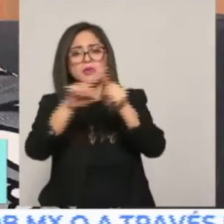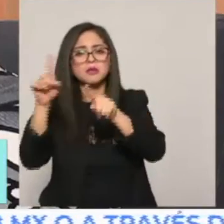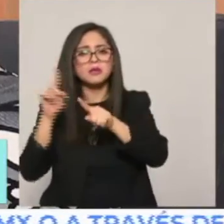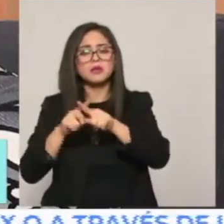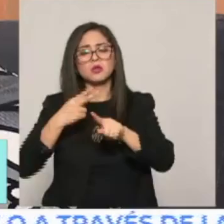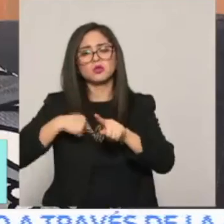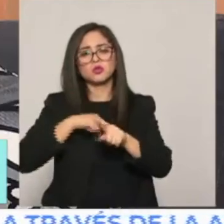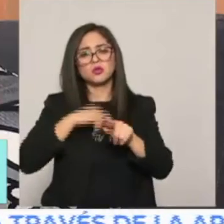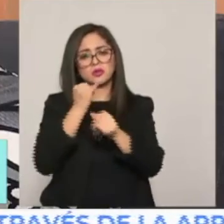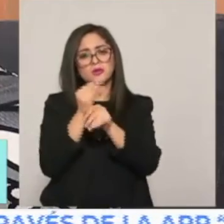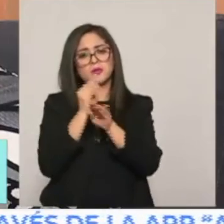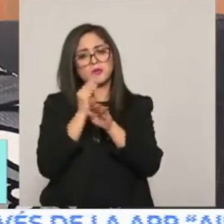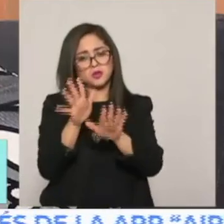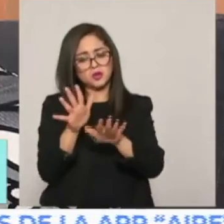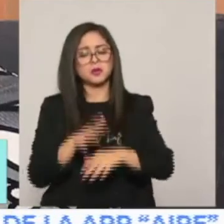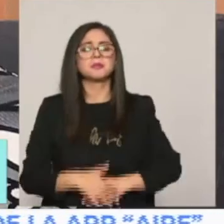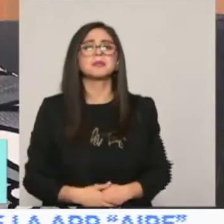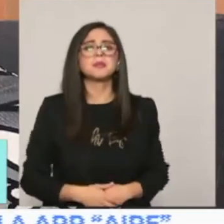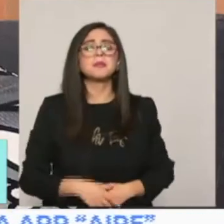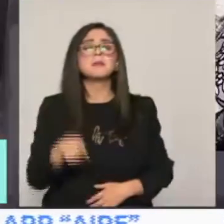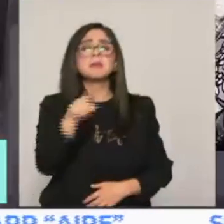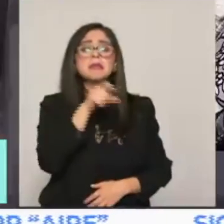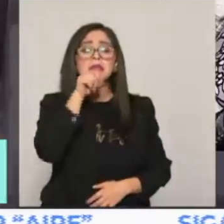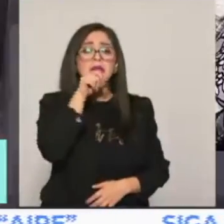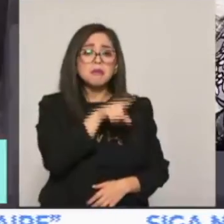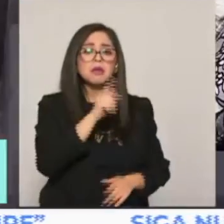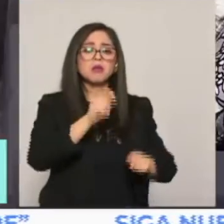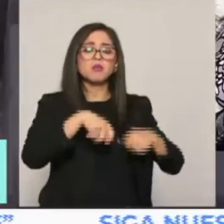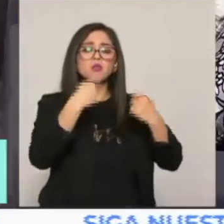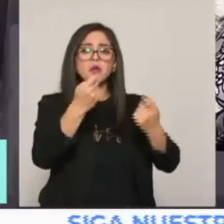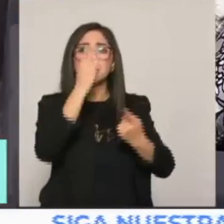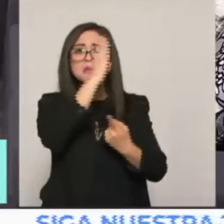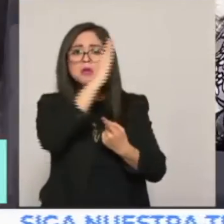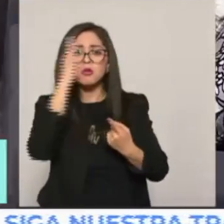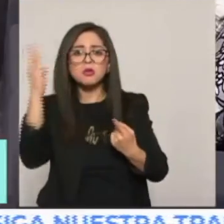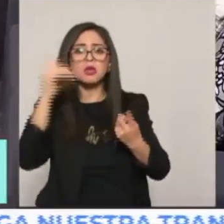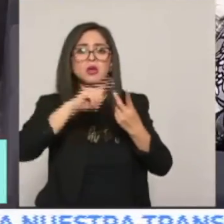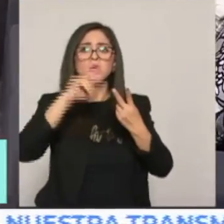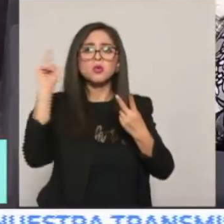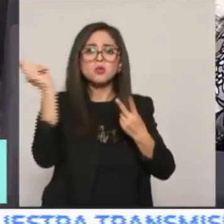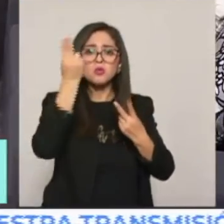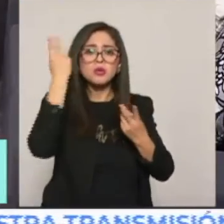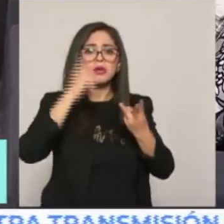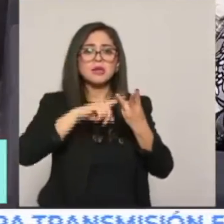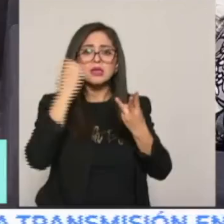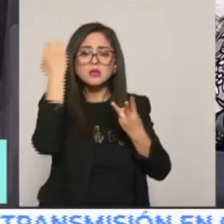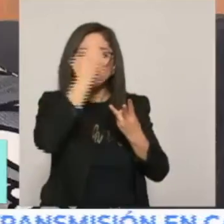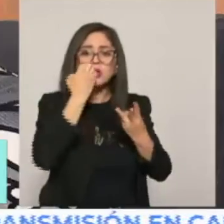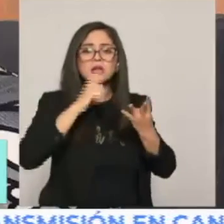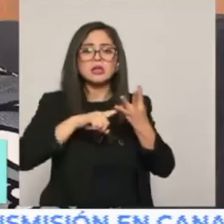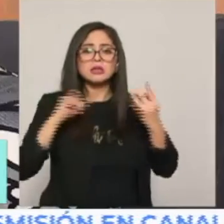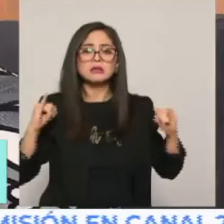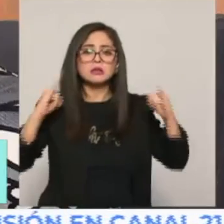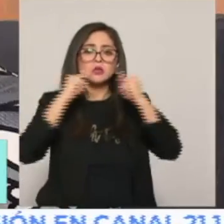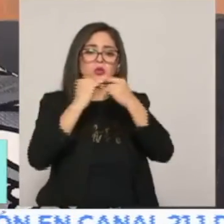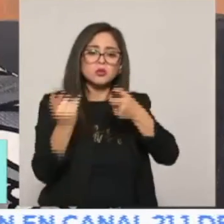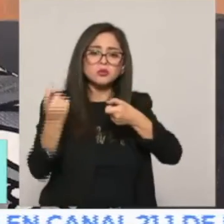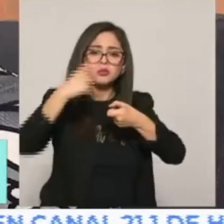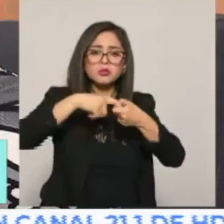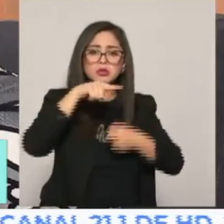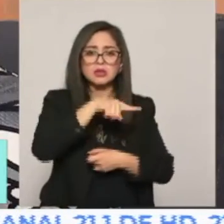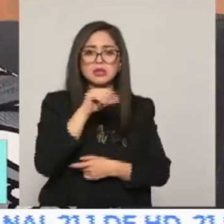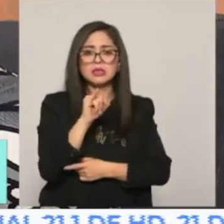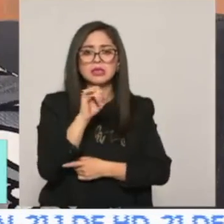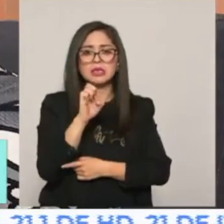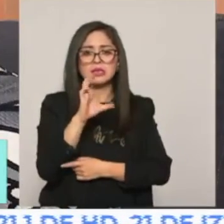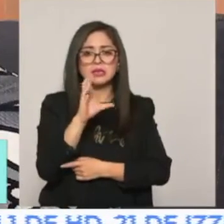publicaciones. Basta decir que van a estar disponibles también en bibliotecas de universidades, de escuelas, instituciones aliadas del propio Instituto Electoral de la